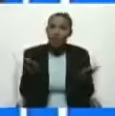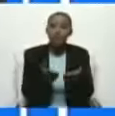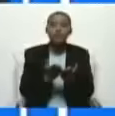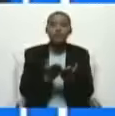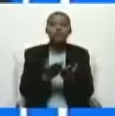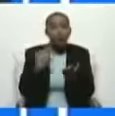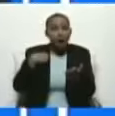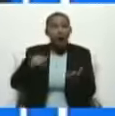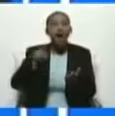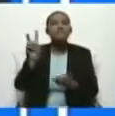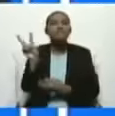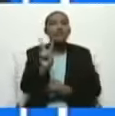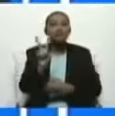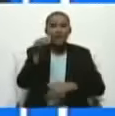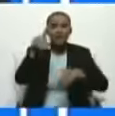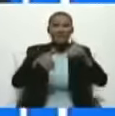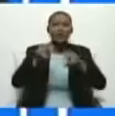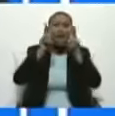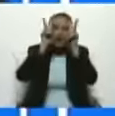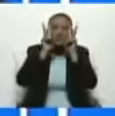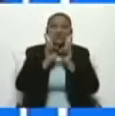Venezuela.